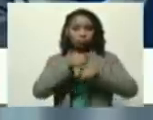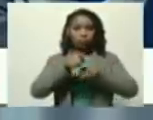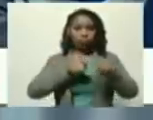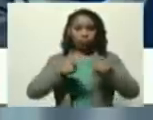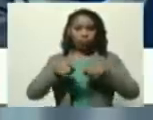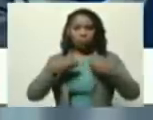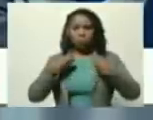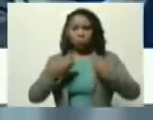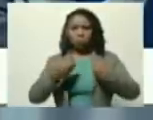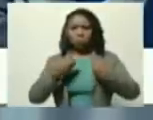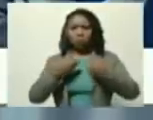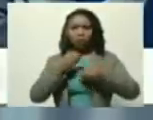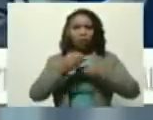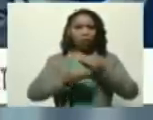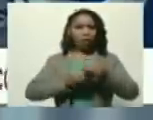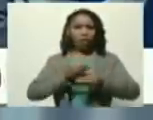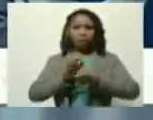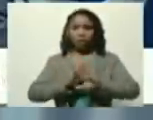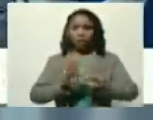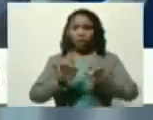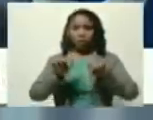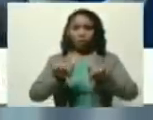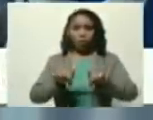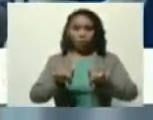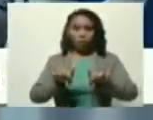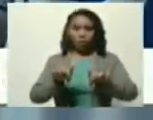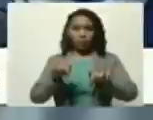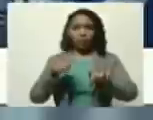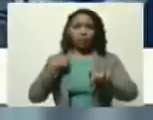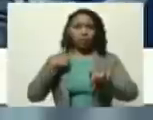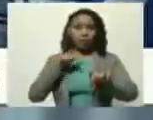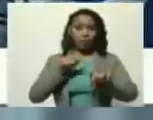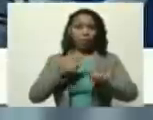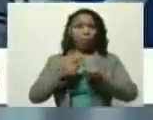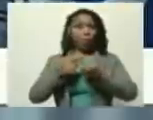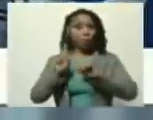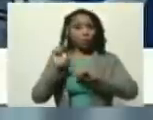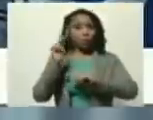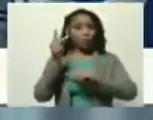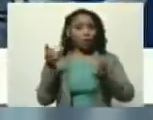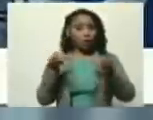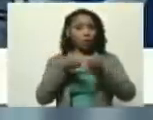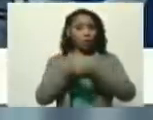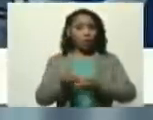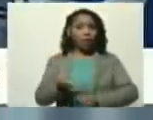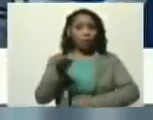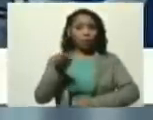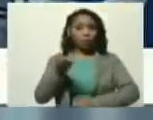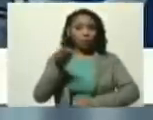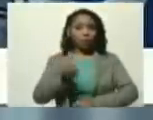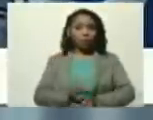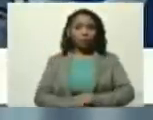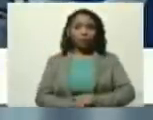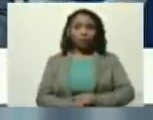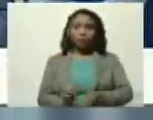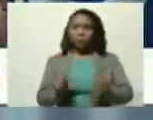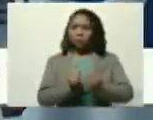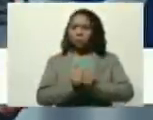para crear, y ya hoy vamos a tener otra segunda reunión muy importante